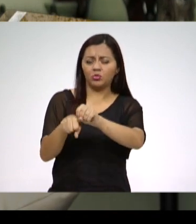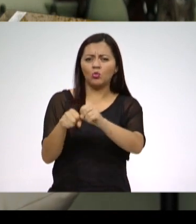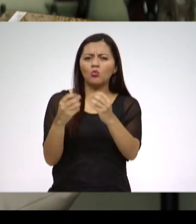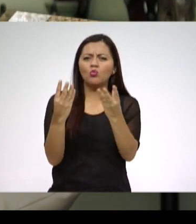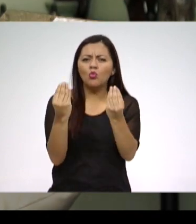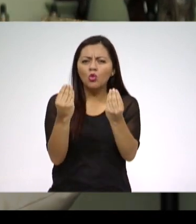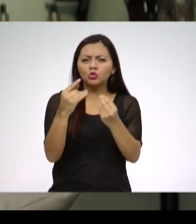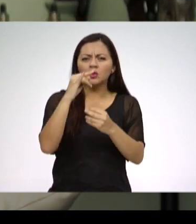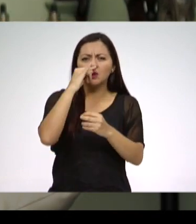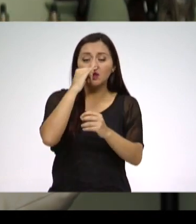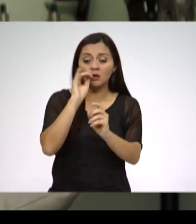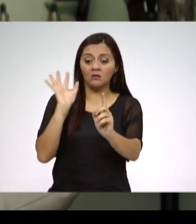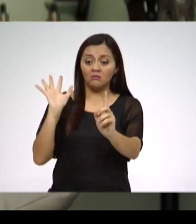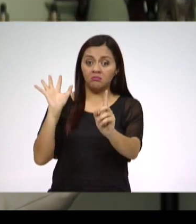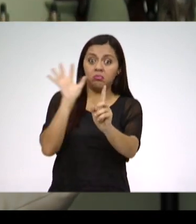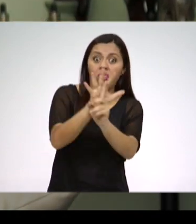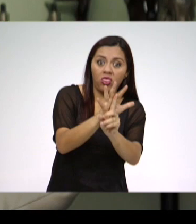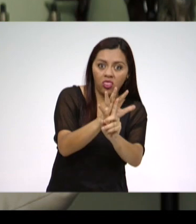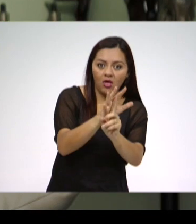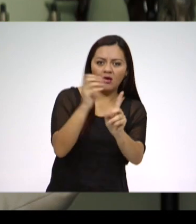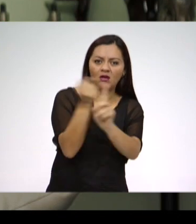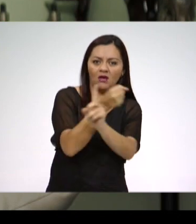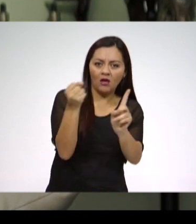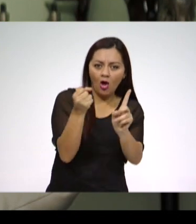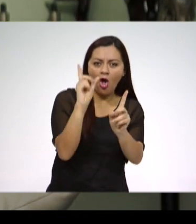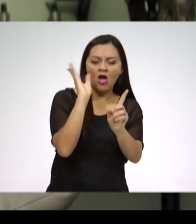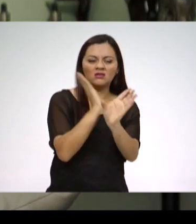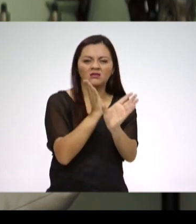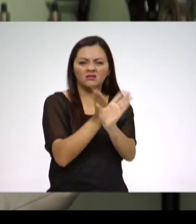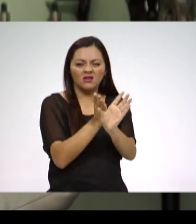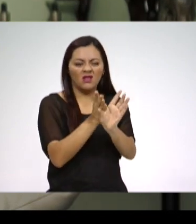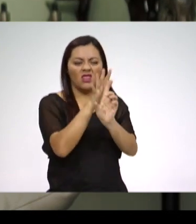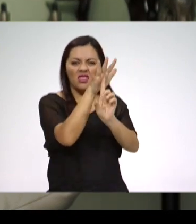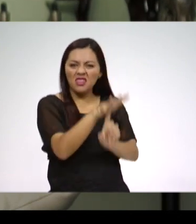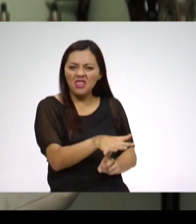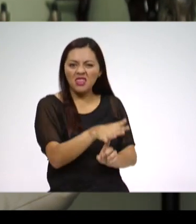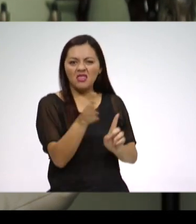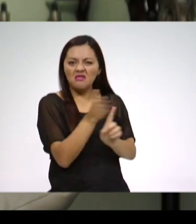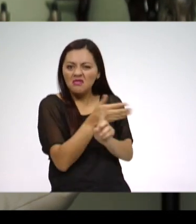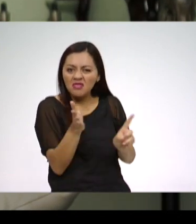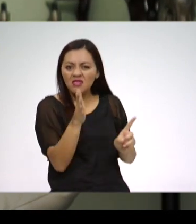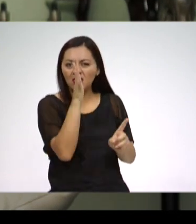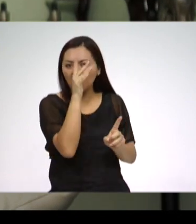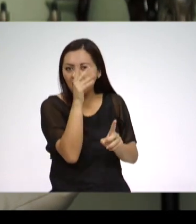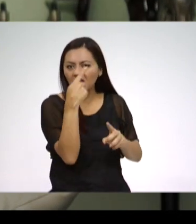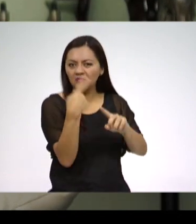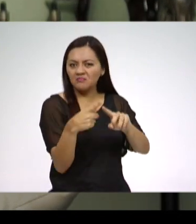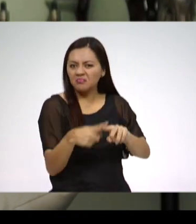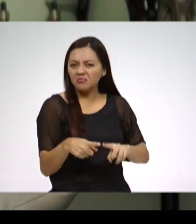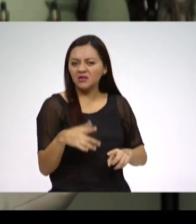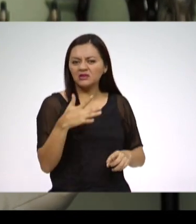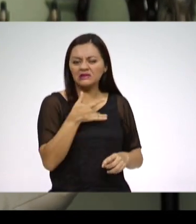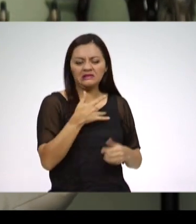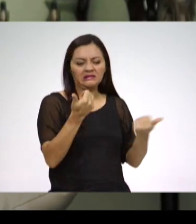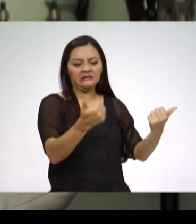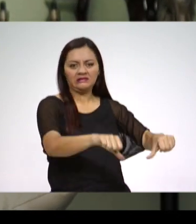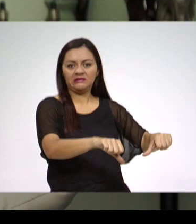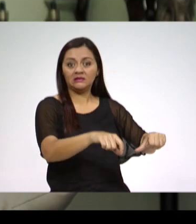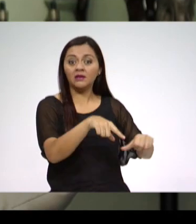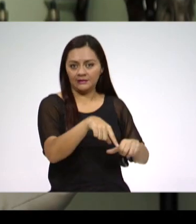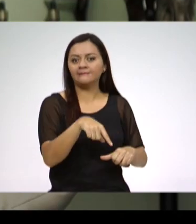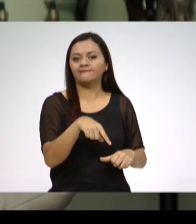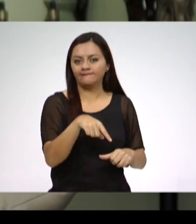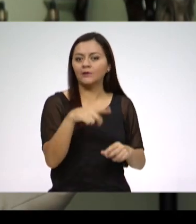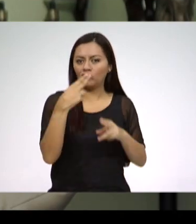niños acosan física, psicológicamente a una persona, haciéndole sentir intimidado, haciéndole sentir mal y